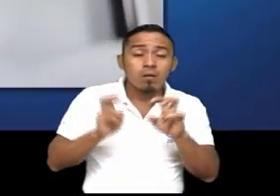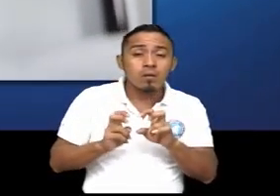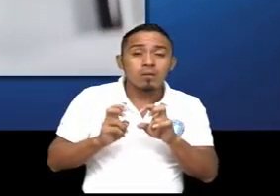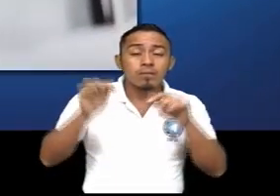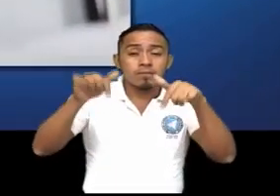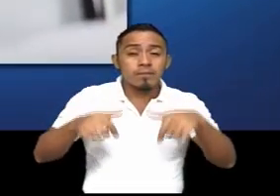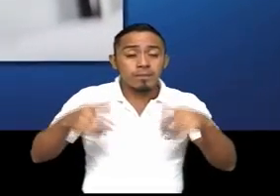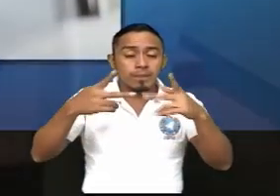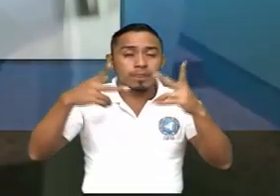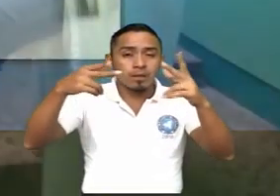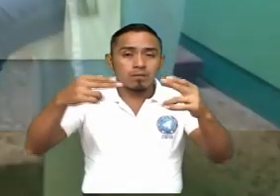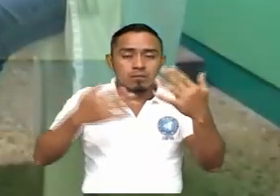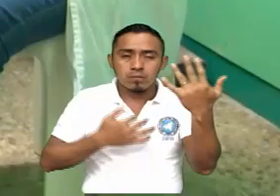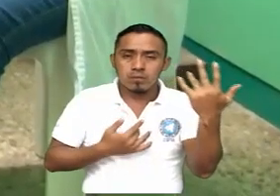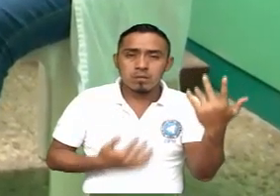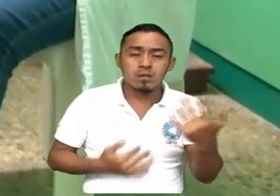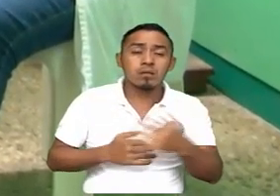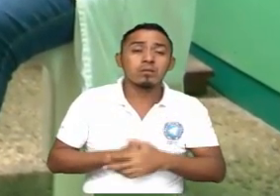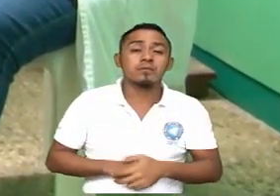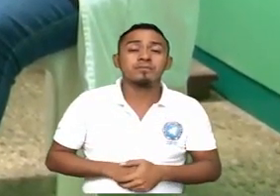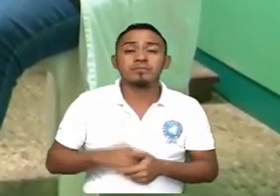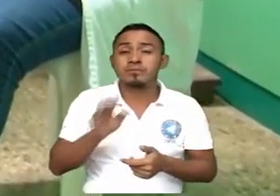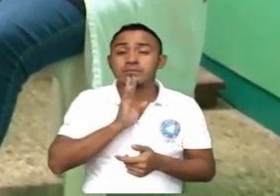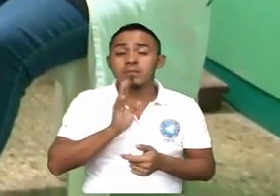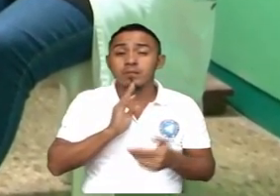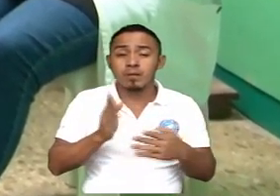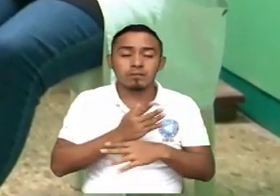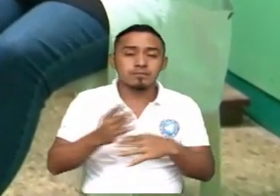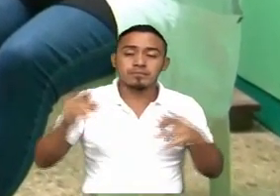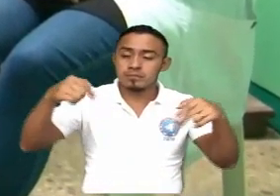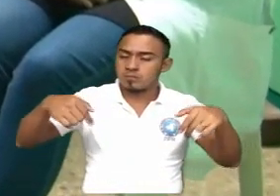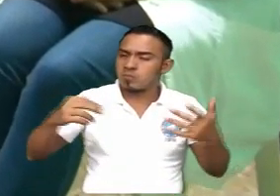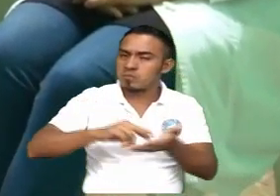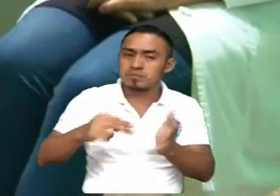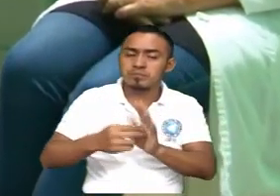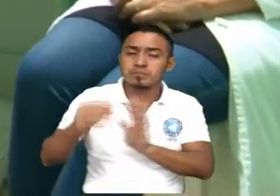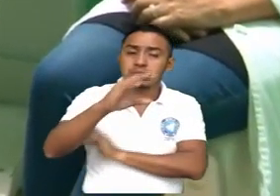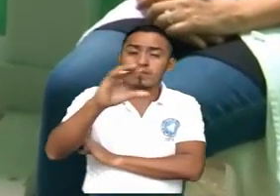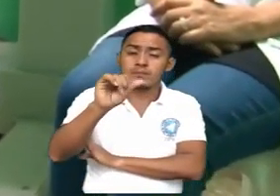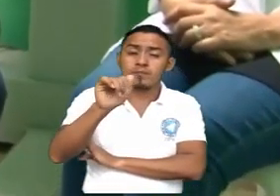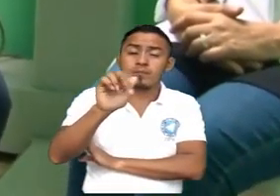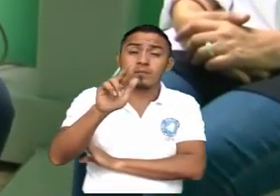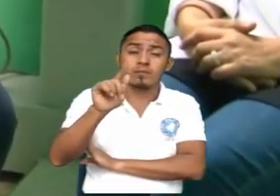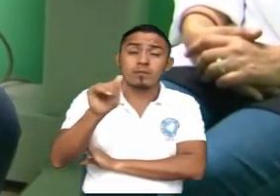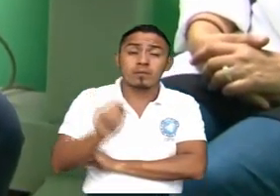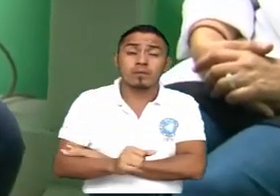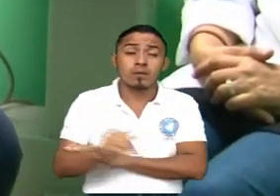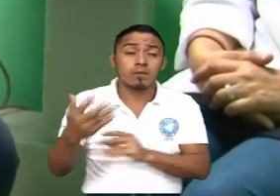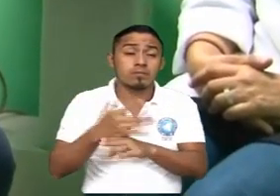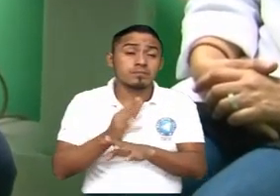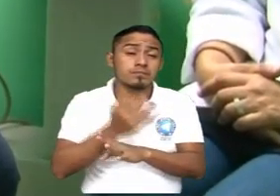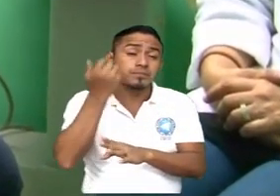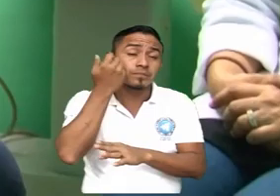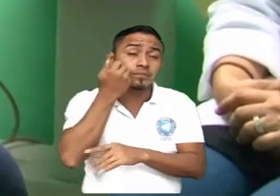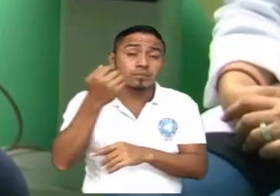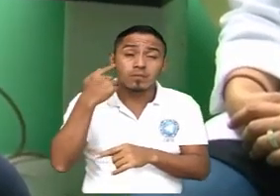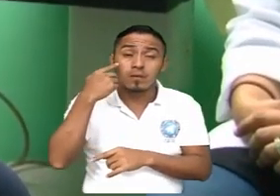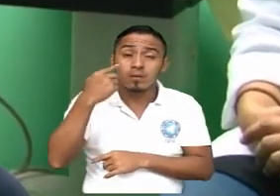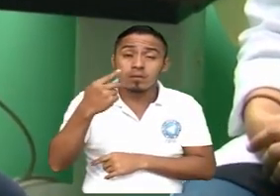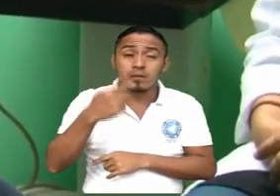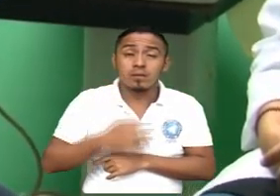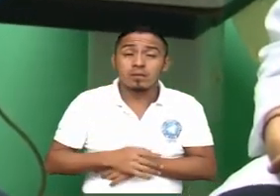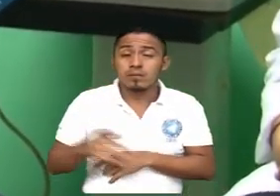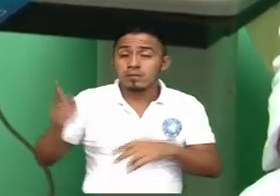ir a una pausa. Cuando regresemos vamos a hablar en sí de las cataratas. Ya hablamos, el tema es enfermedades en la visión,